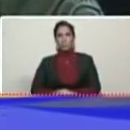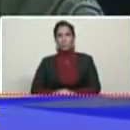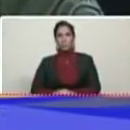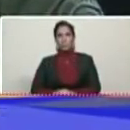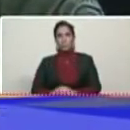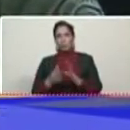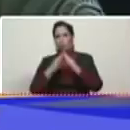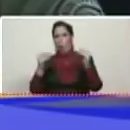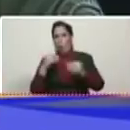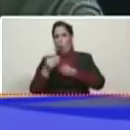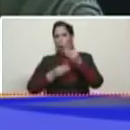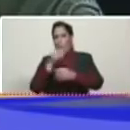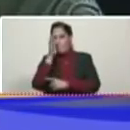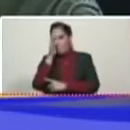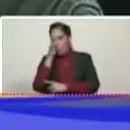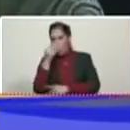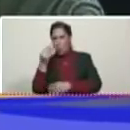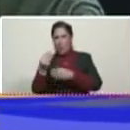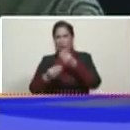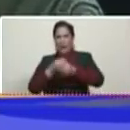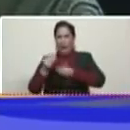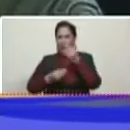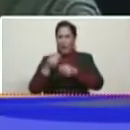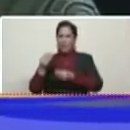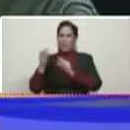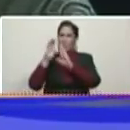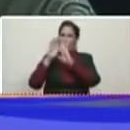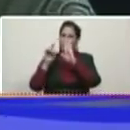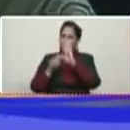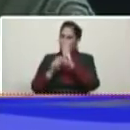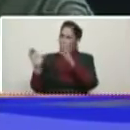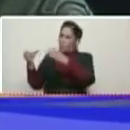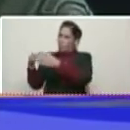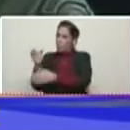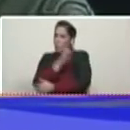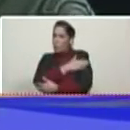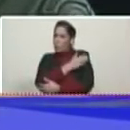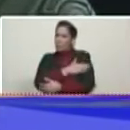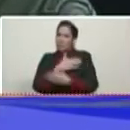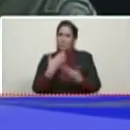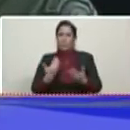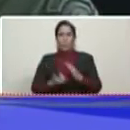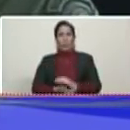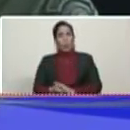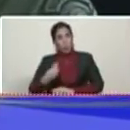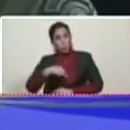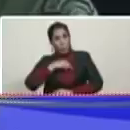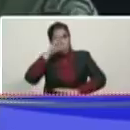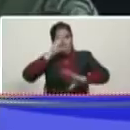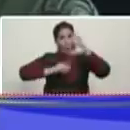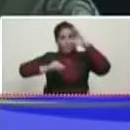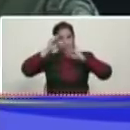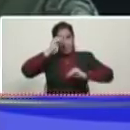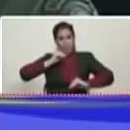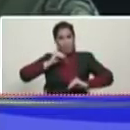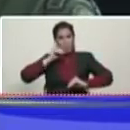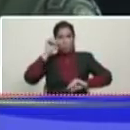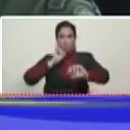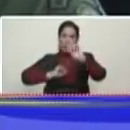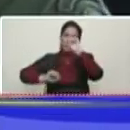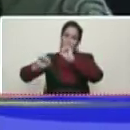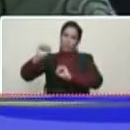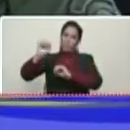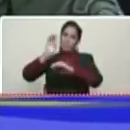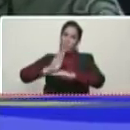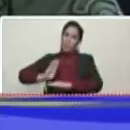burlas que se hacen, se trata de hacerle a la Constitución de la República Bolivariana de Venezuela. Nosotros hemos aprendido a defender, a proteger